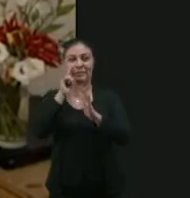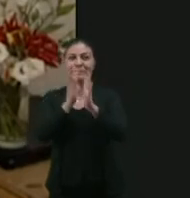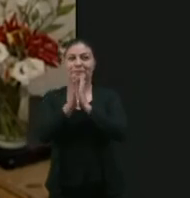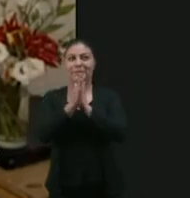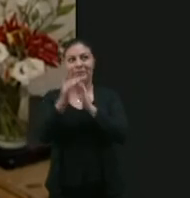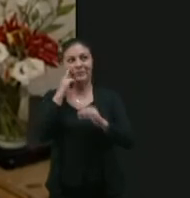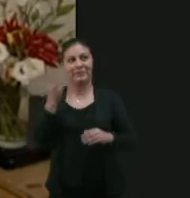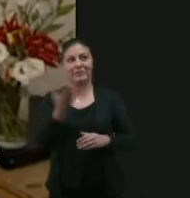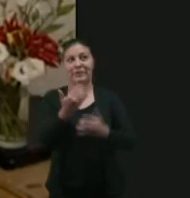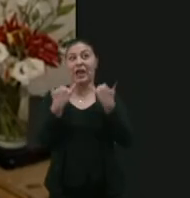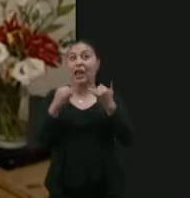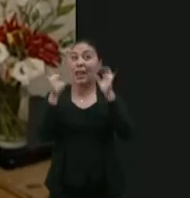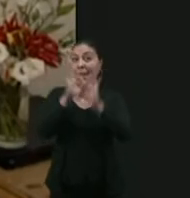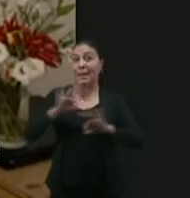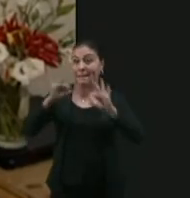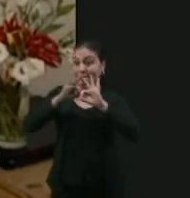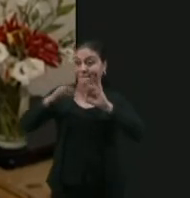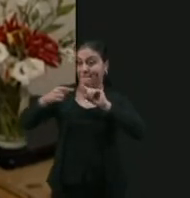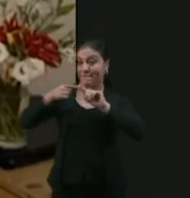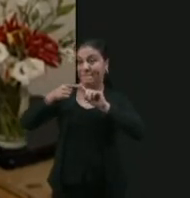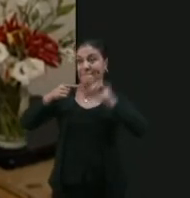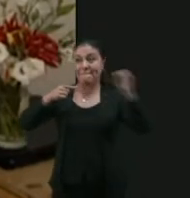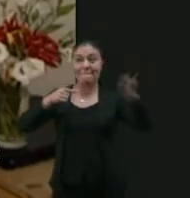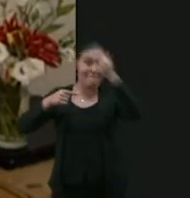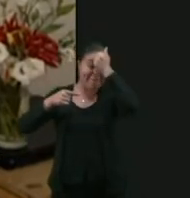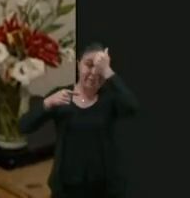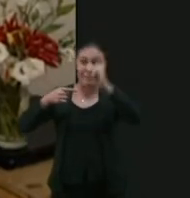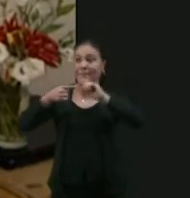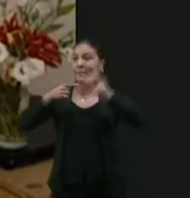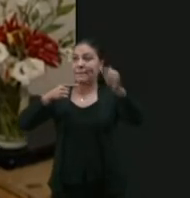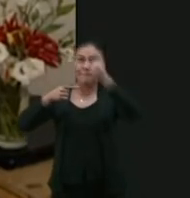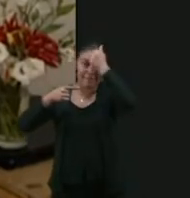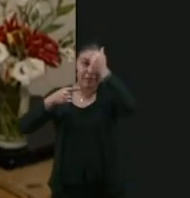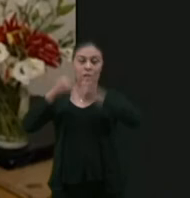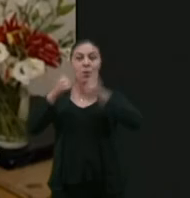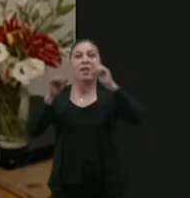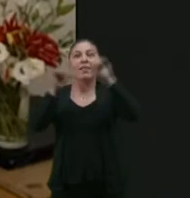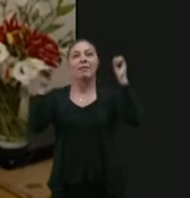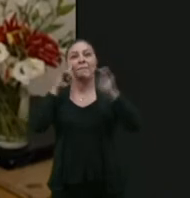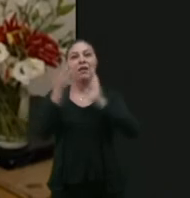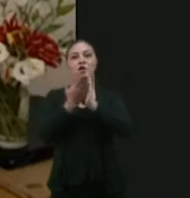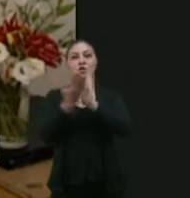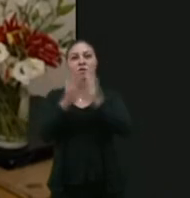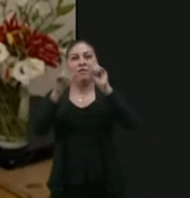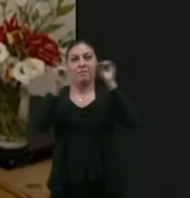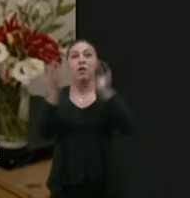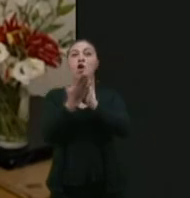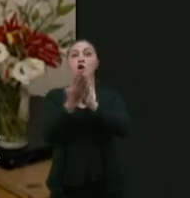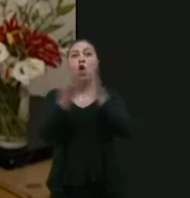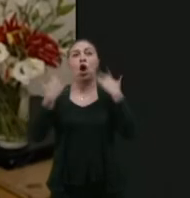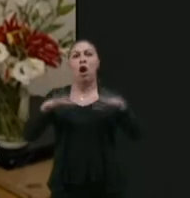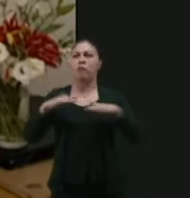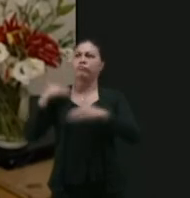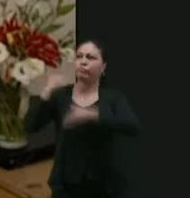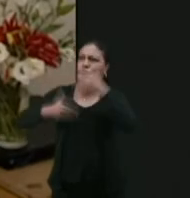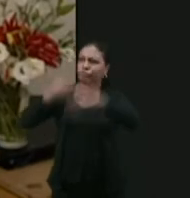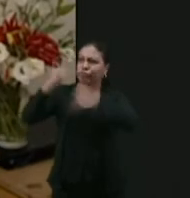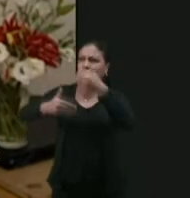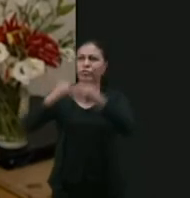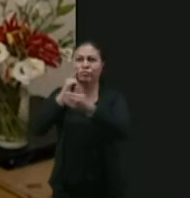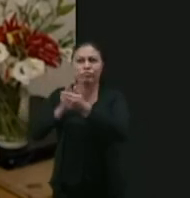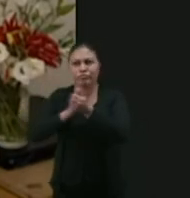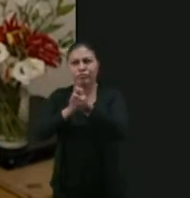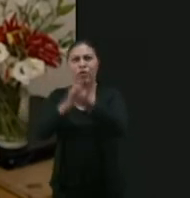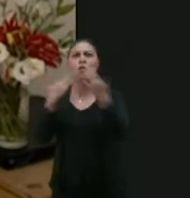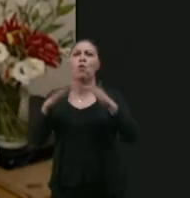la primera elemento que tenemos, el primer pilar, es la educación. Es un camino largo. No hay suficientes ingenieros. No